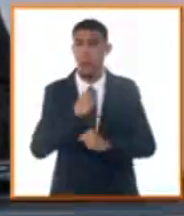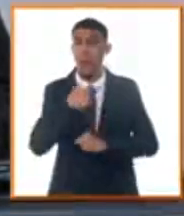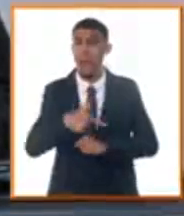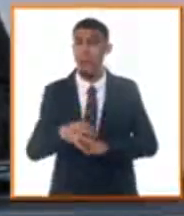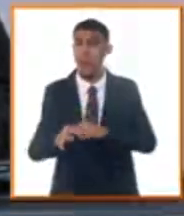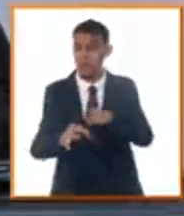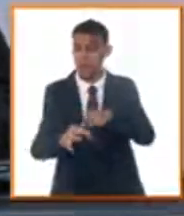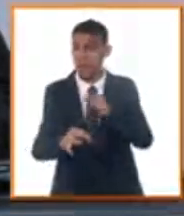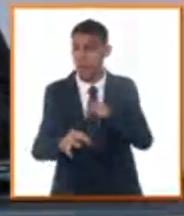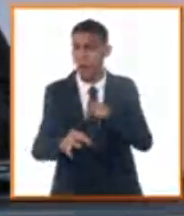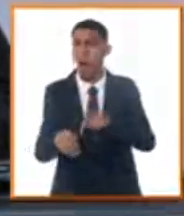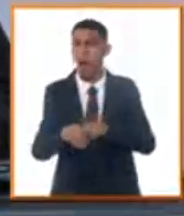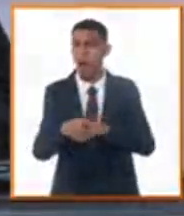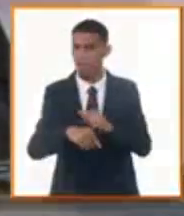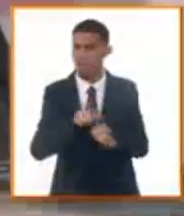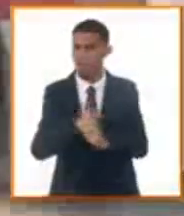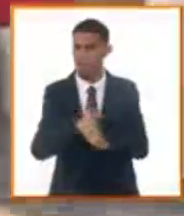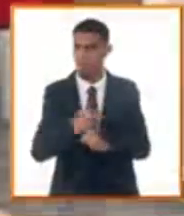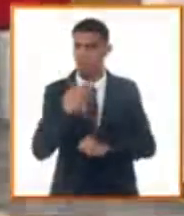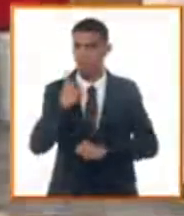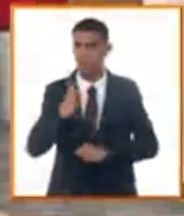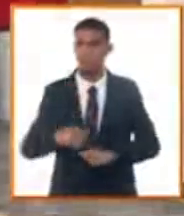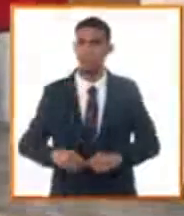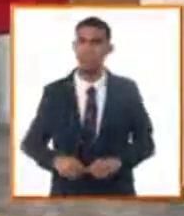donde recibimos este material.